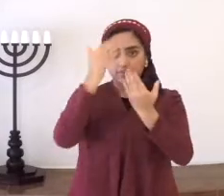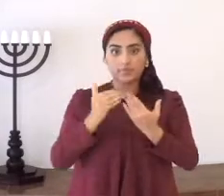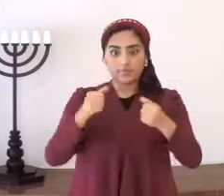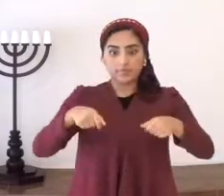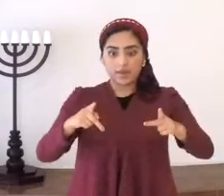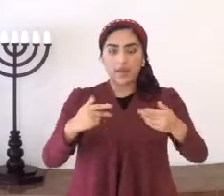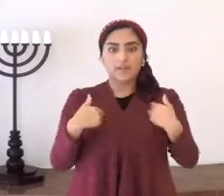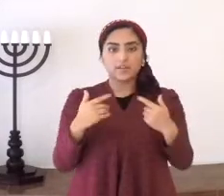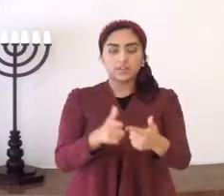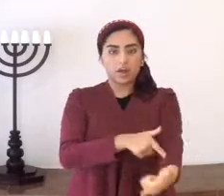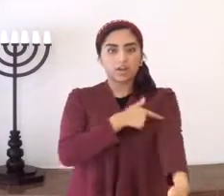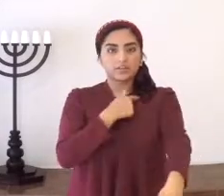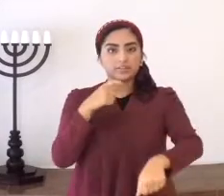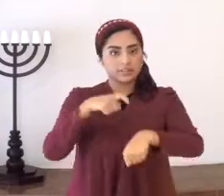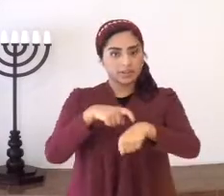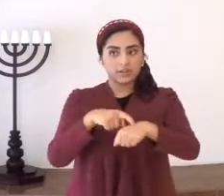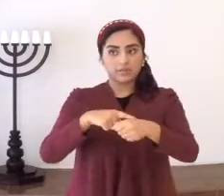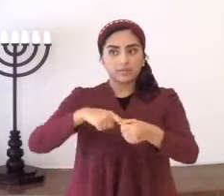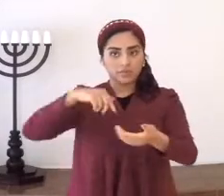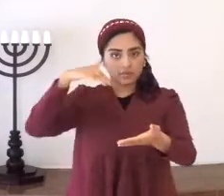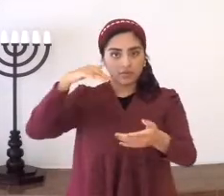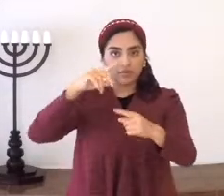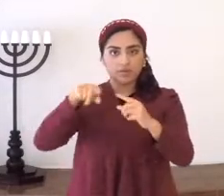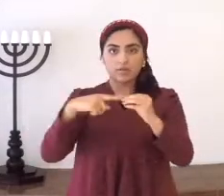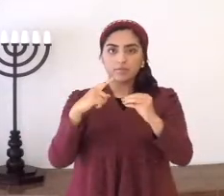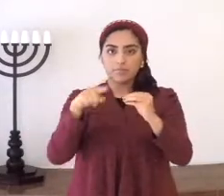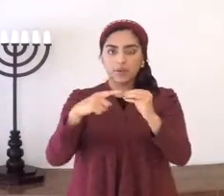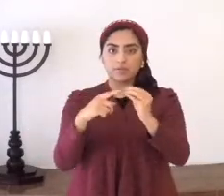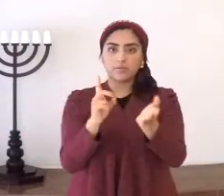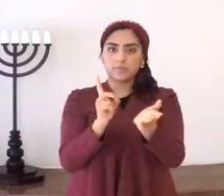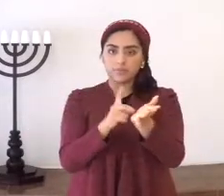y que el Eterno me ha permitido ya tener mucho tiempo en la medicina.